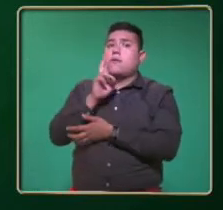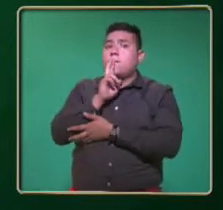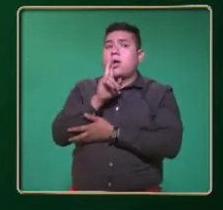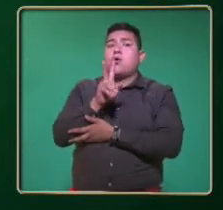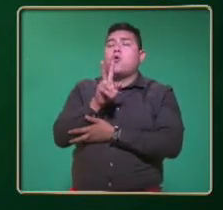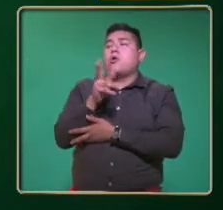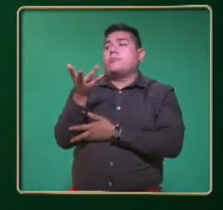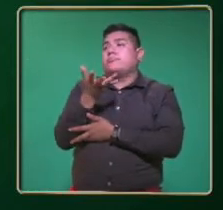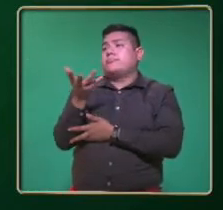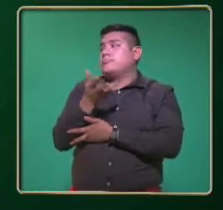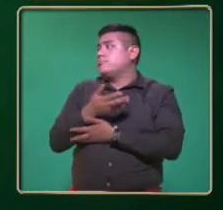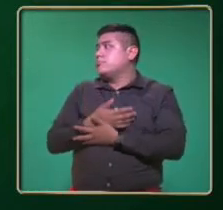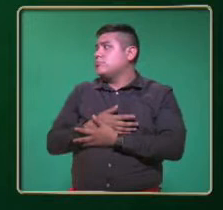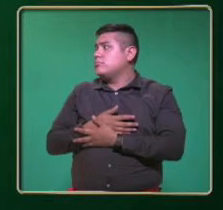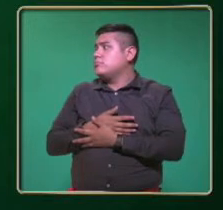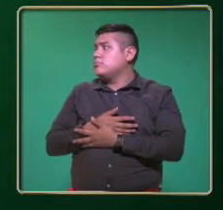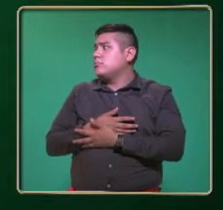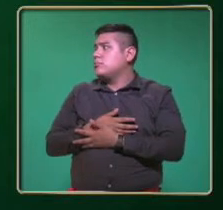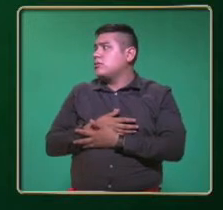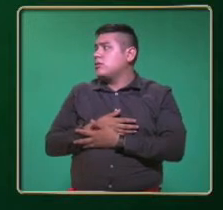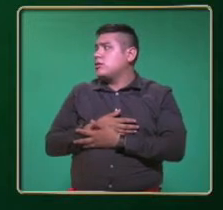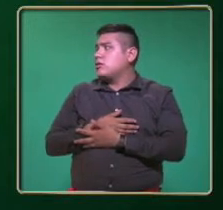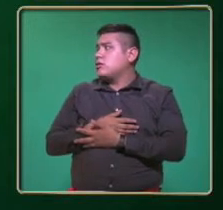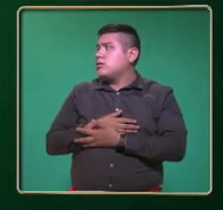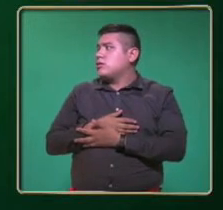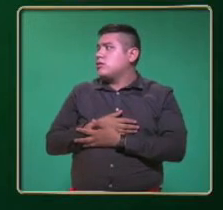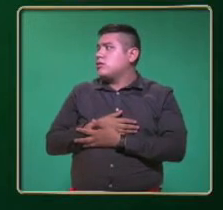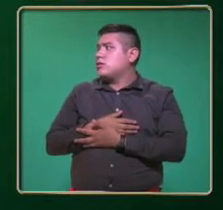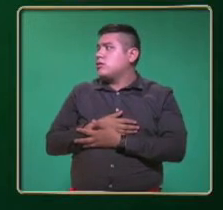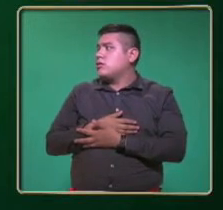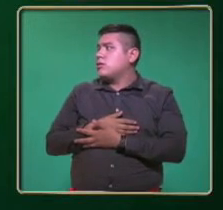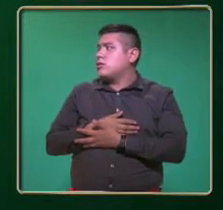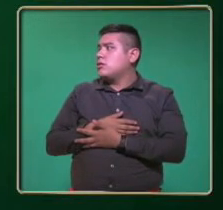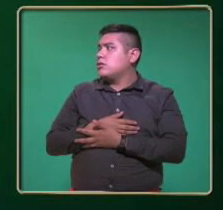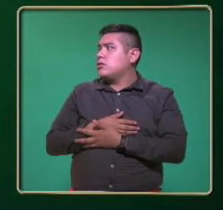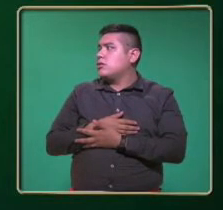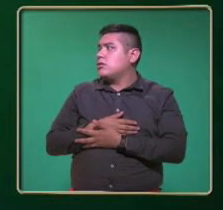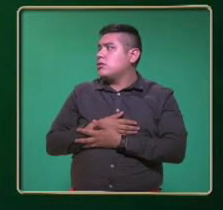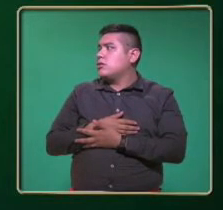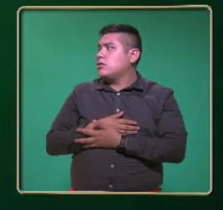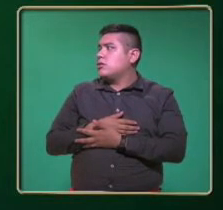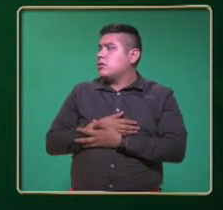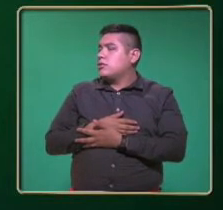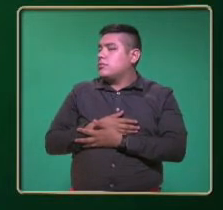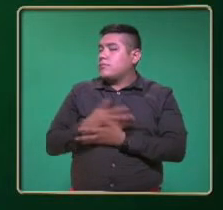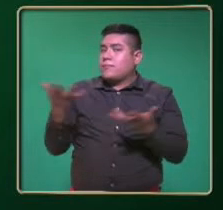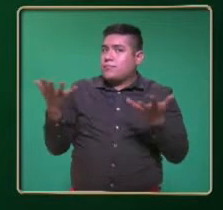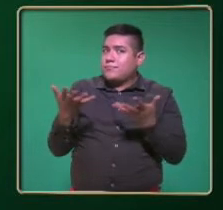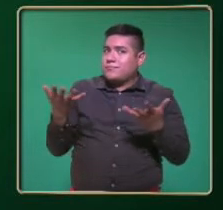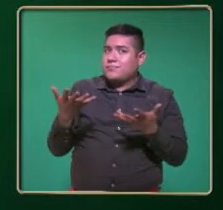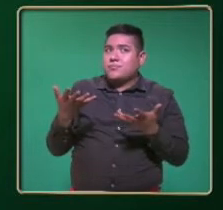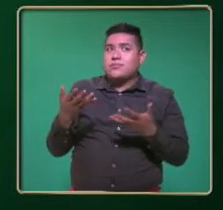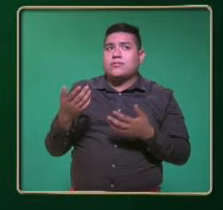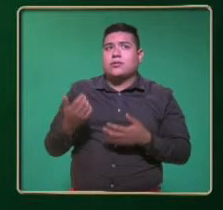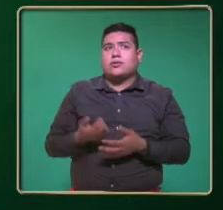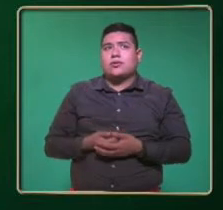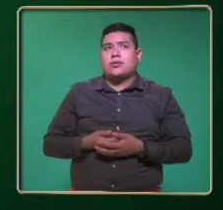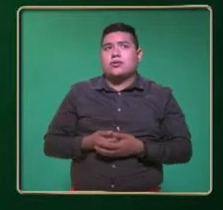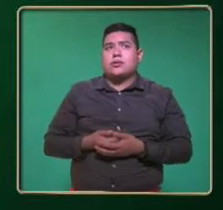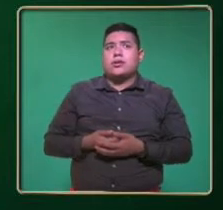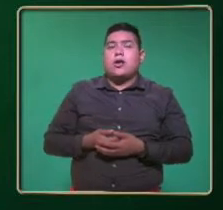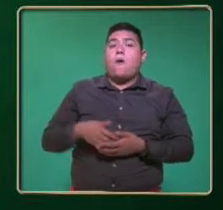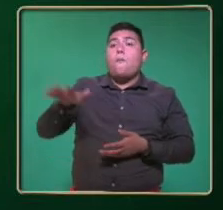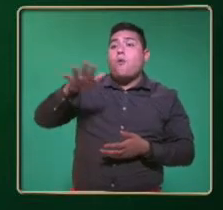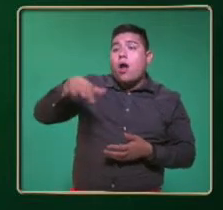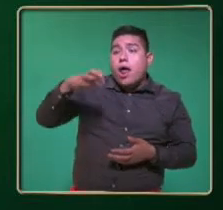que hagas esta nueva acción. que sería buscar una escuela